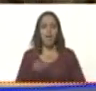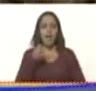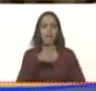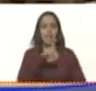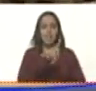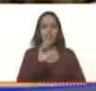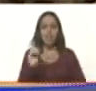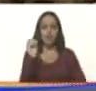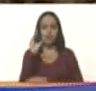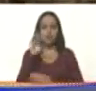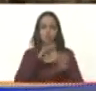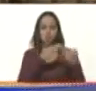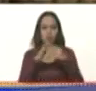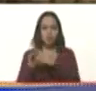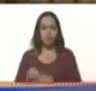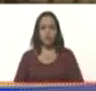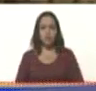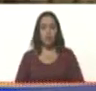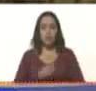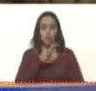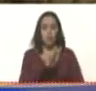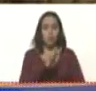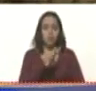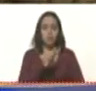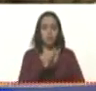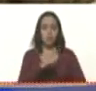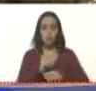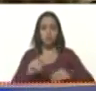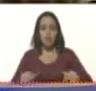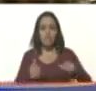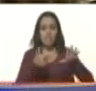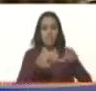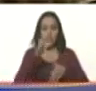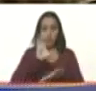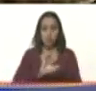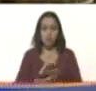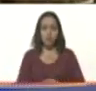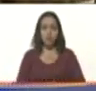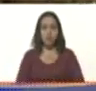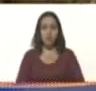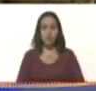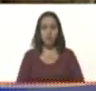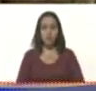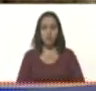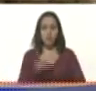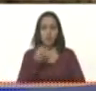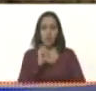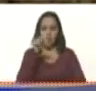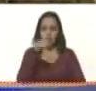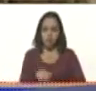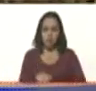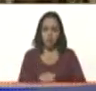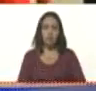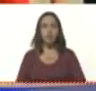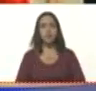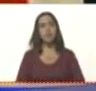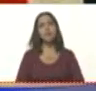comunales, 4 rurales, 6 urbanos, que en este momento estamos aquí y